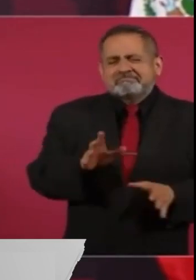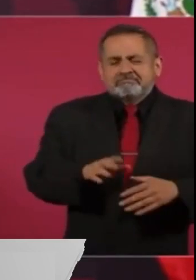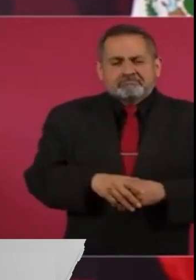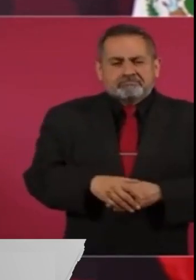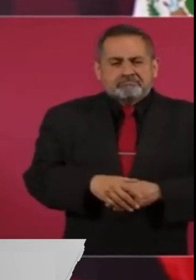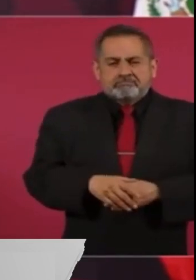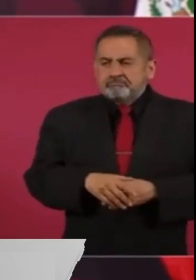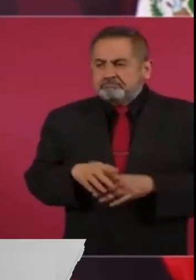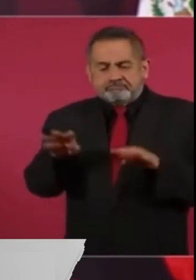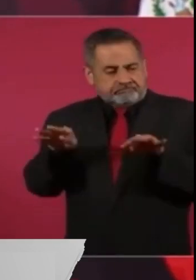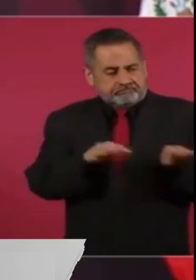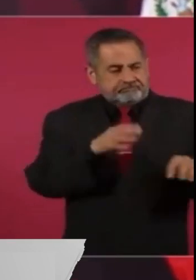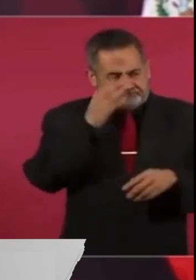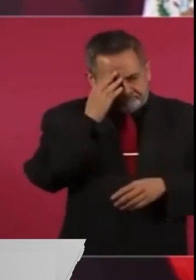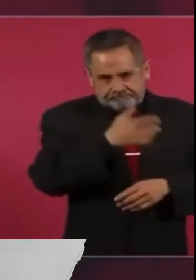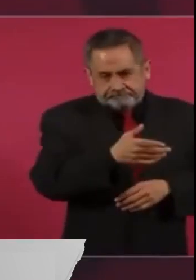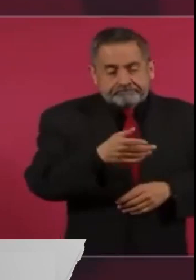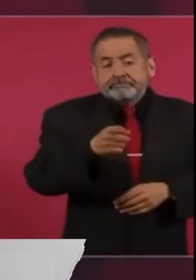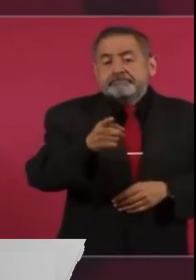que además